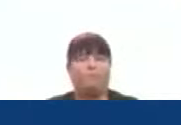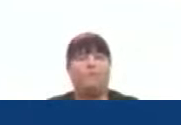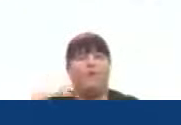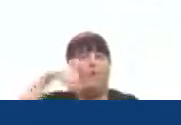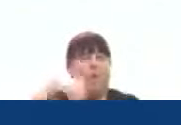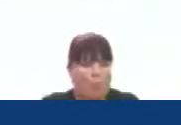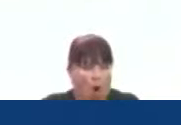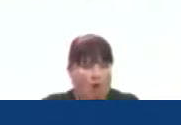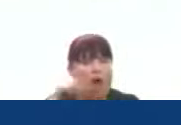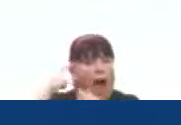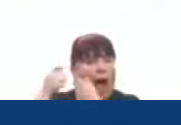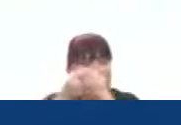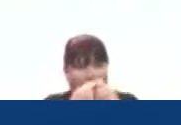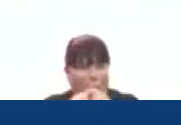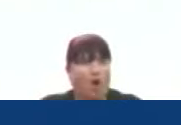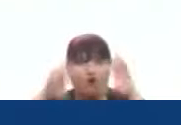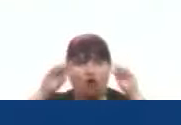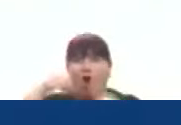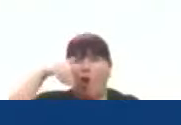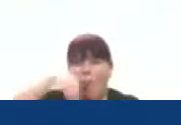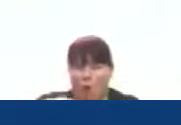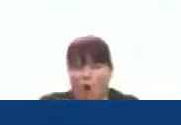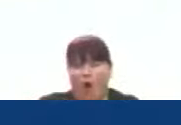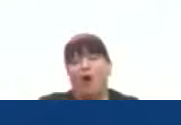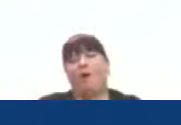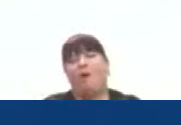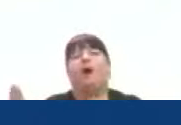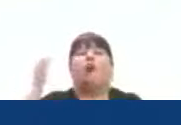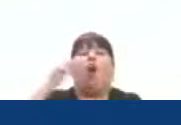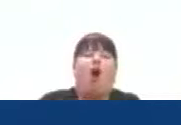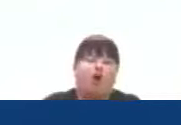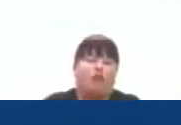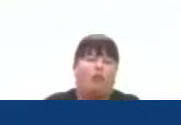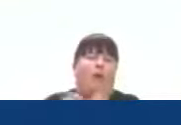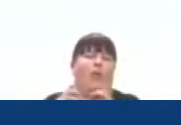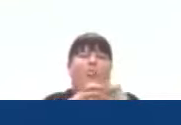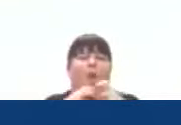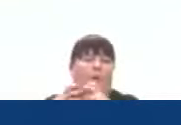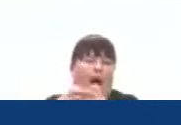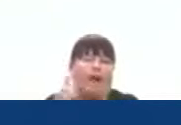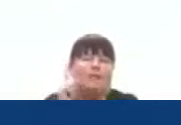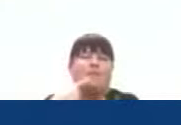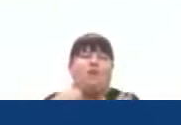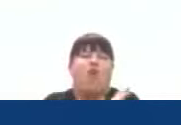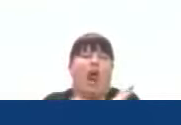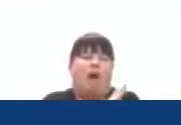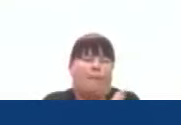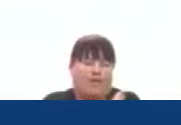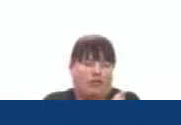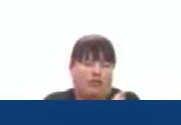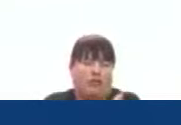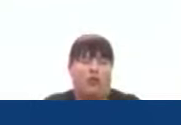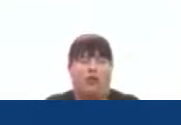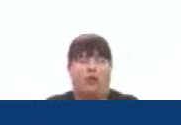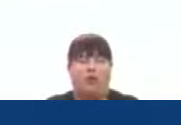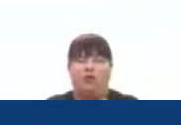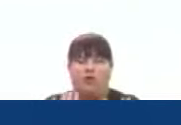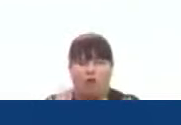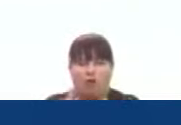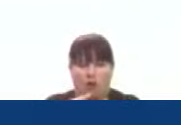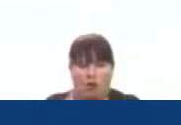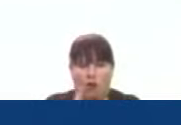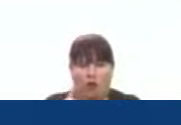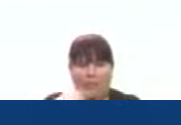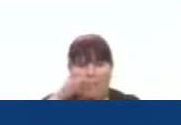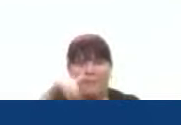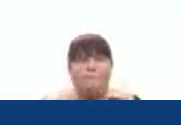acá en tucumán por ejemplo y en otras provincias del Norte el sueldo es 500,000 pesos entonces son realidades distintas